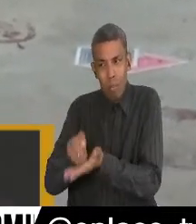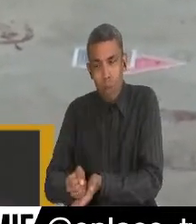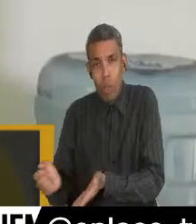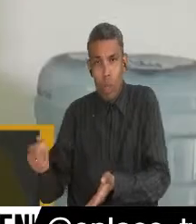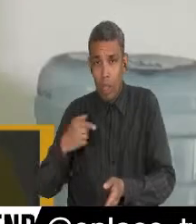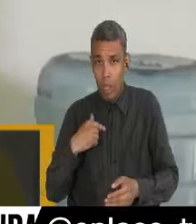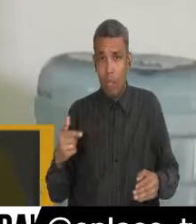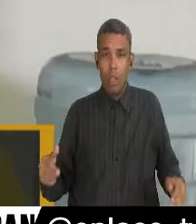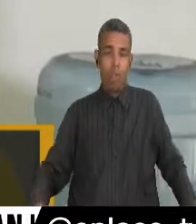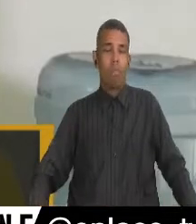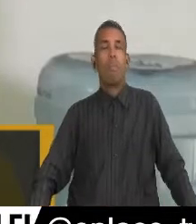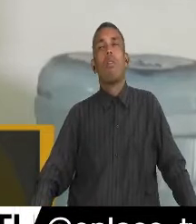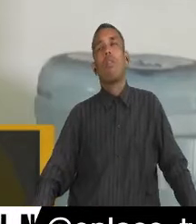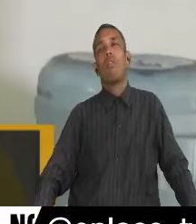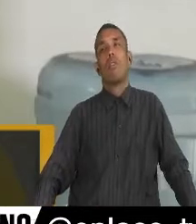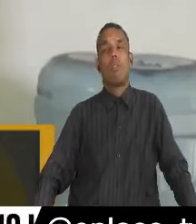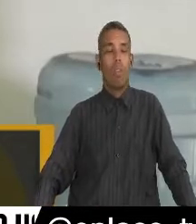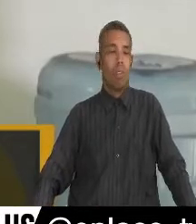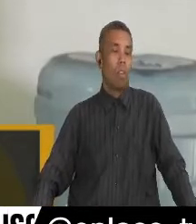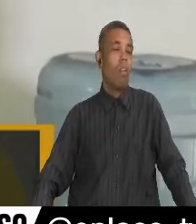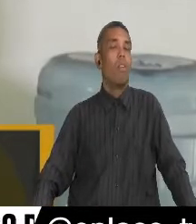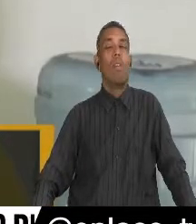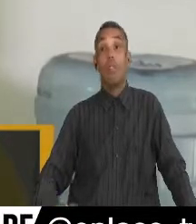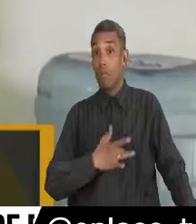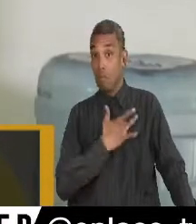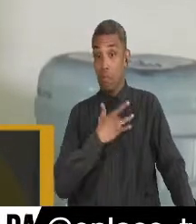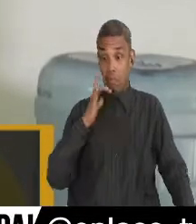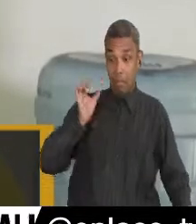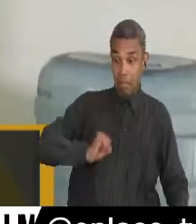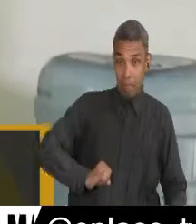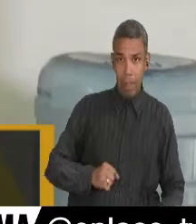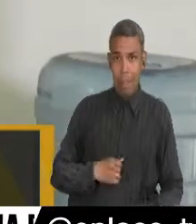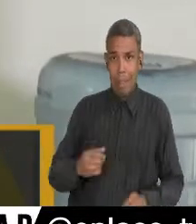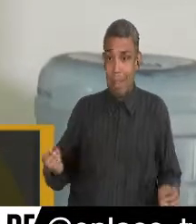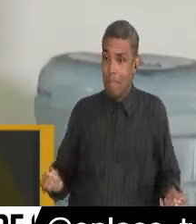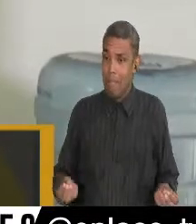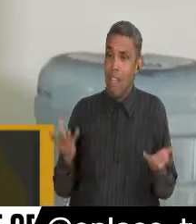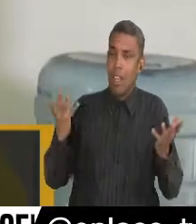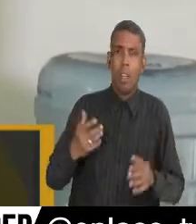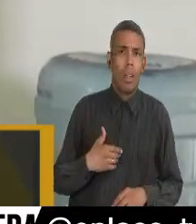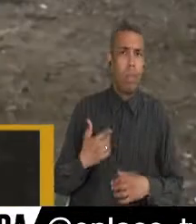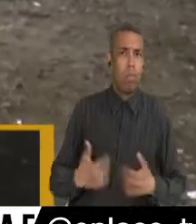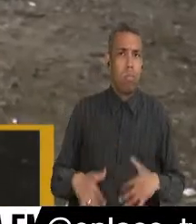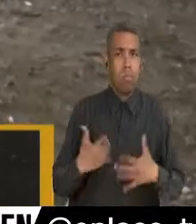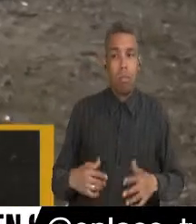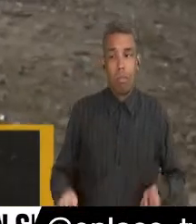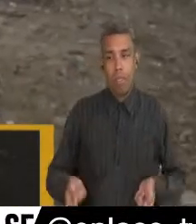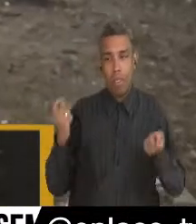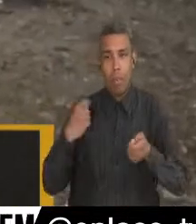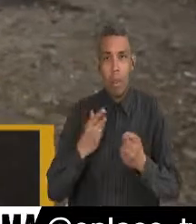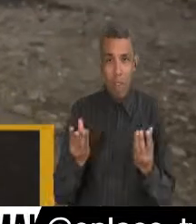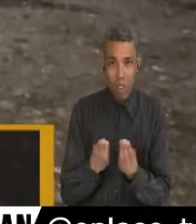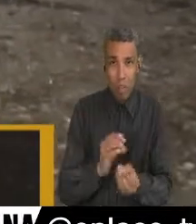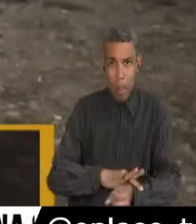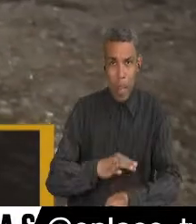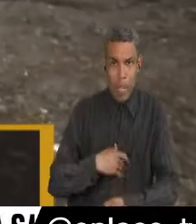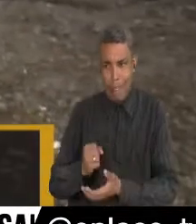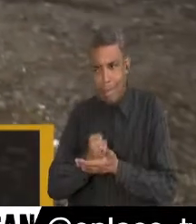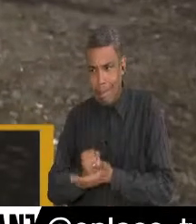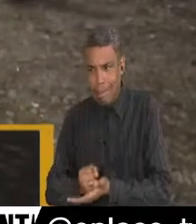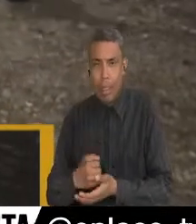orientado. Afortunadamente llegó con vida al centro asistencial, la clínica La Magdalena, lo cual quedó en manos de los galenos. Las